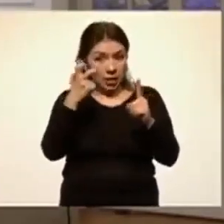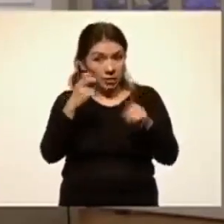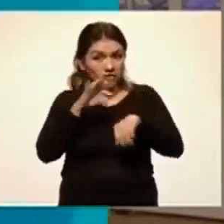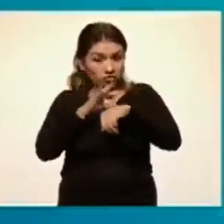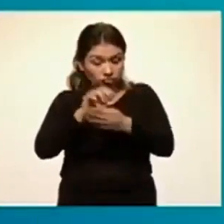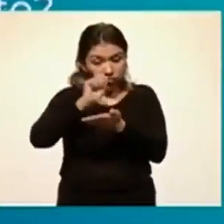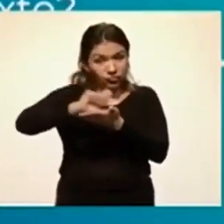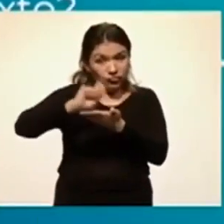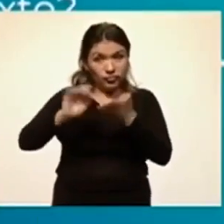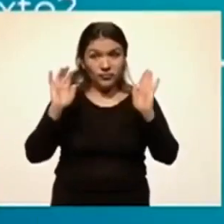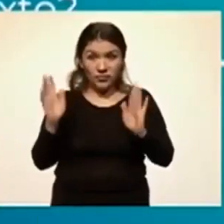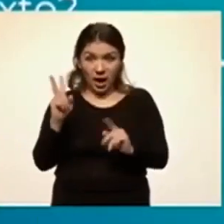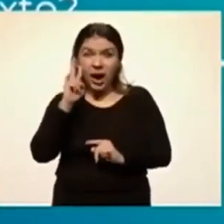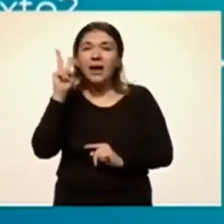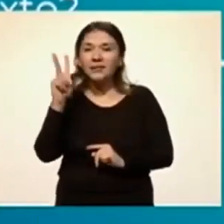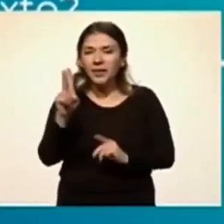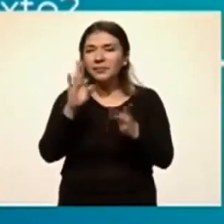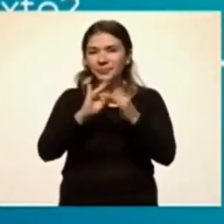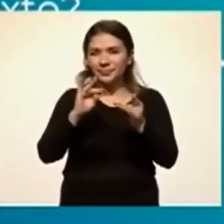texto?